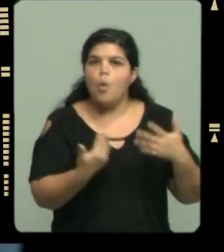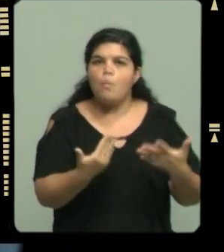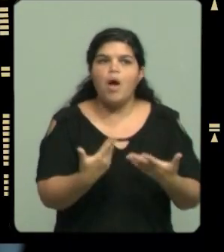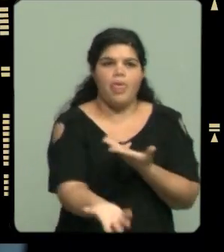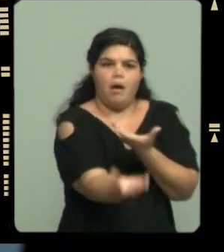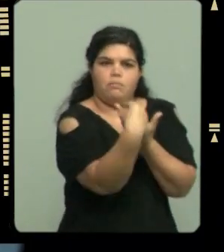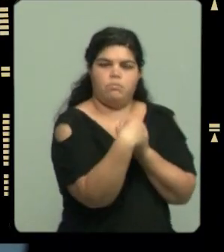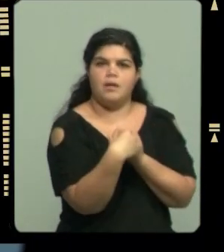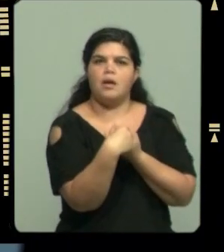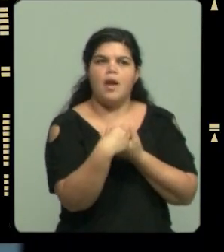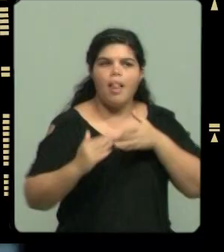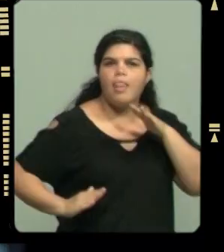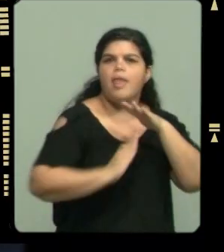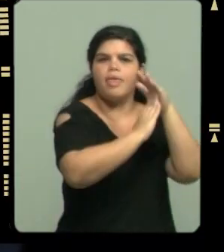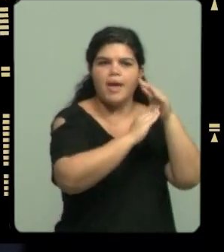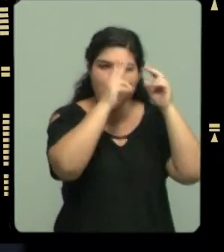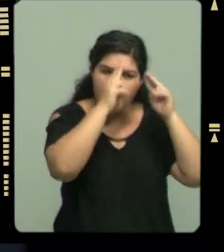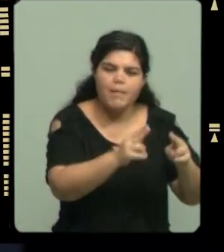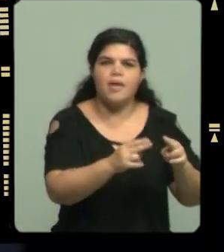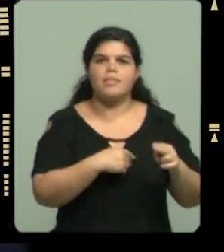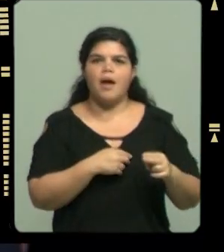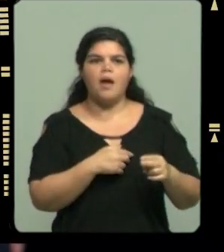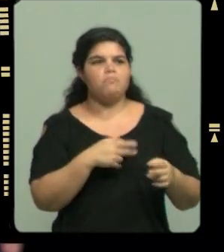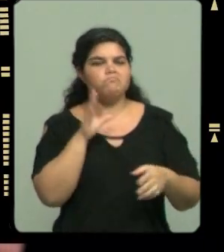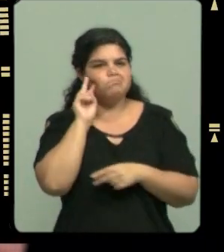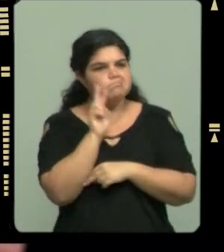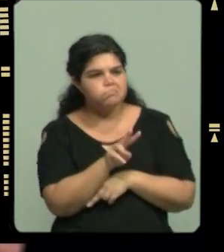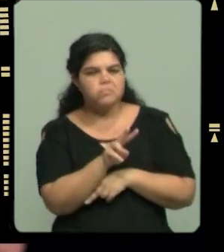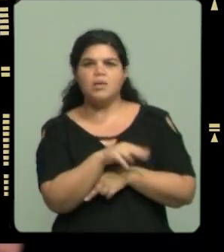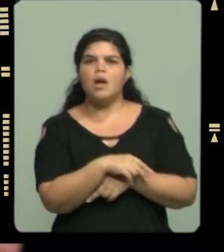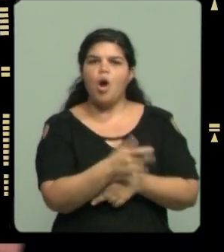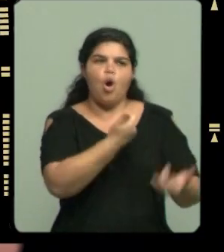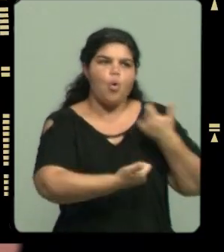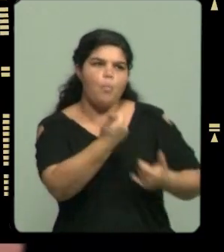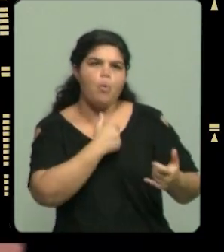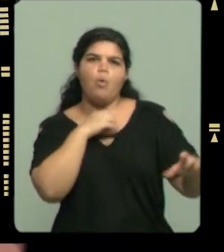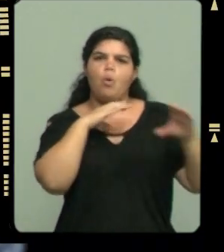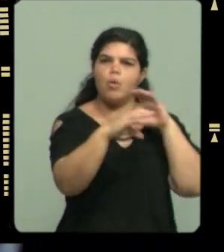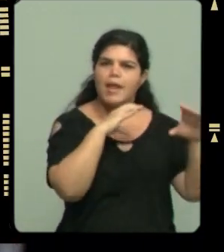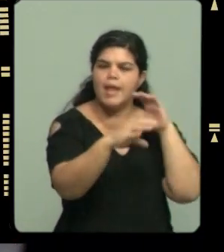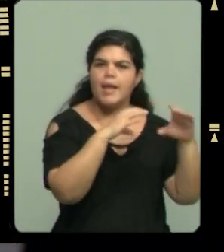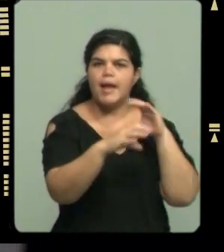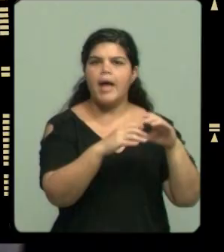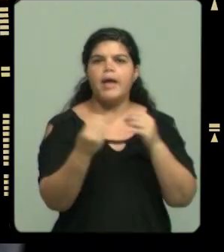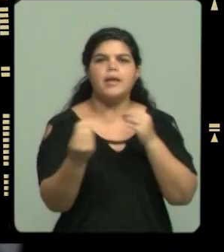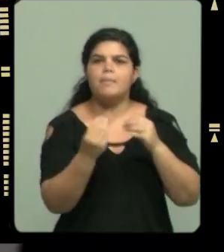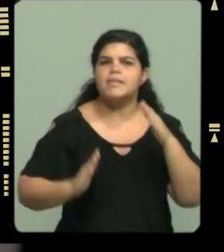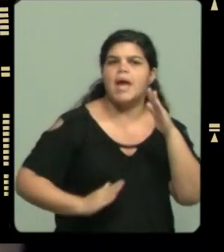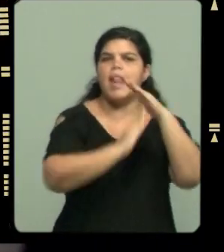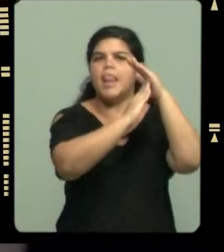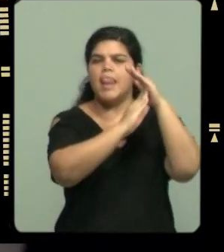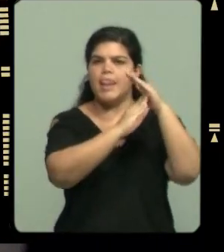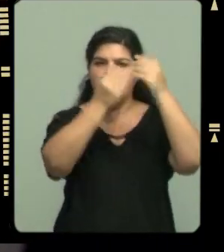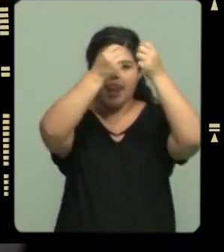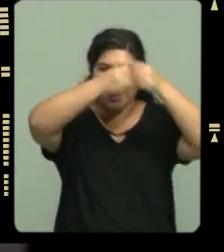desarrollado, y lo retiene. ¿Cómo? Escuchándolo, poniéndose en una posición mucho más horizontal, entendiendo que los liderazgos no son verticales